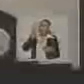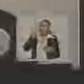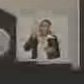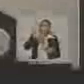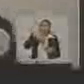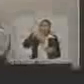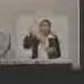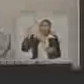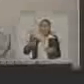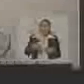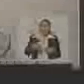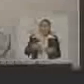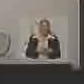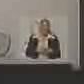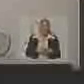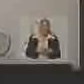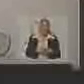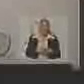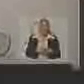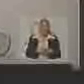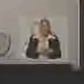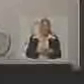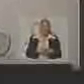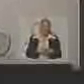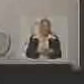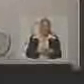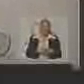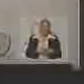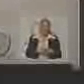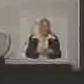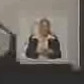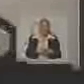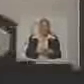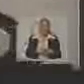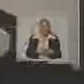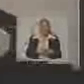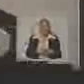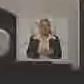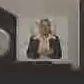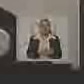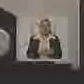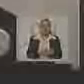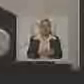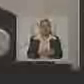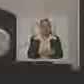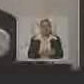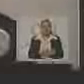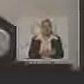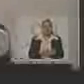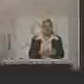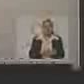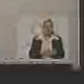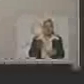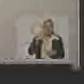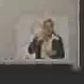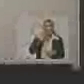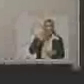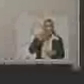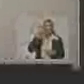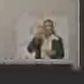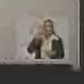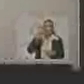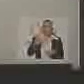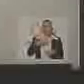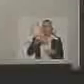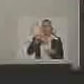y obviamente el candidato no presente, el indebatible Christian von Rerich, se llena la boca de